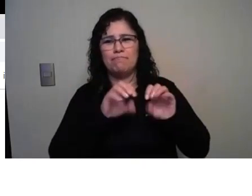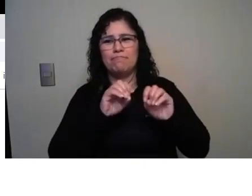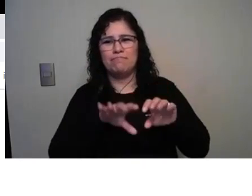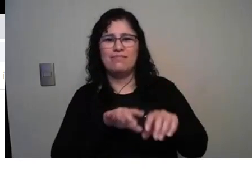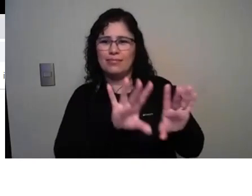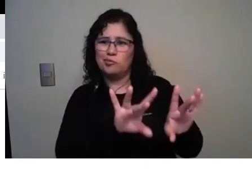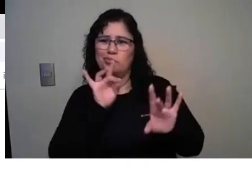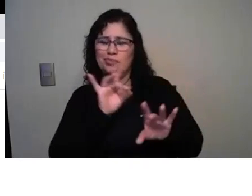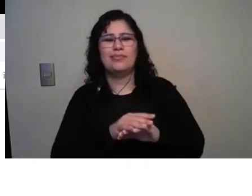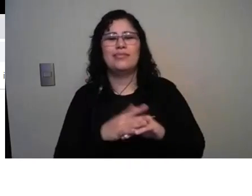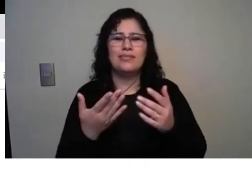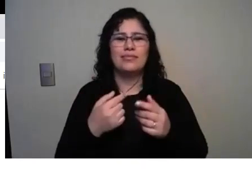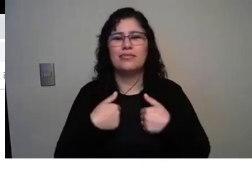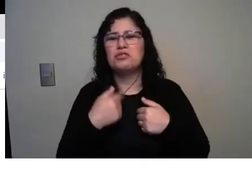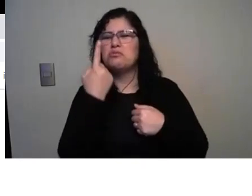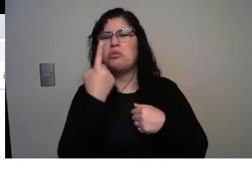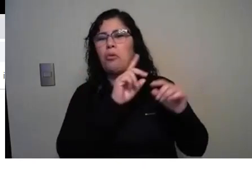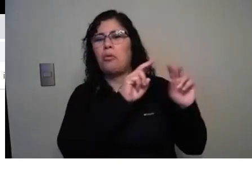yo tomé uno de los temáticas,